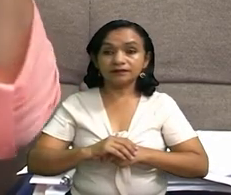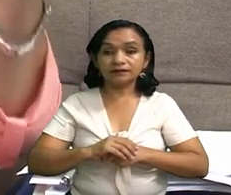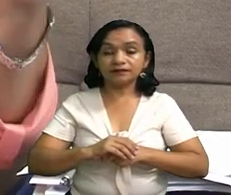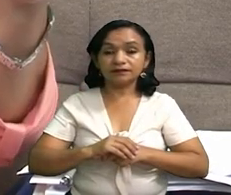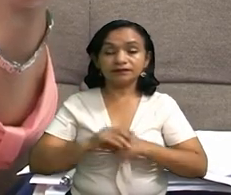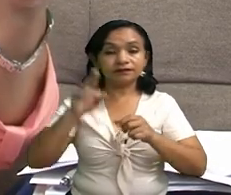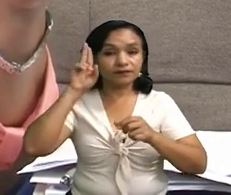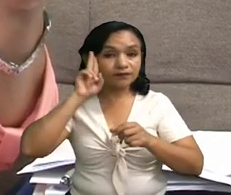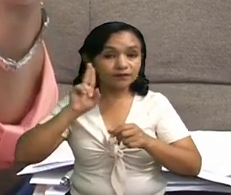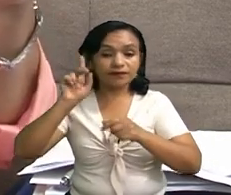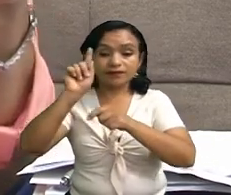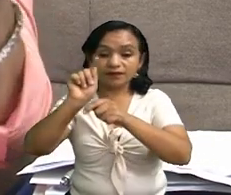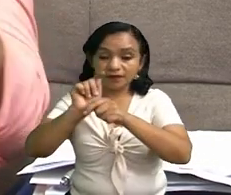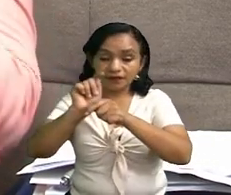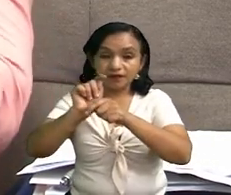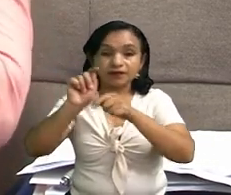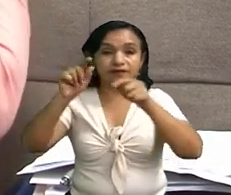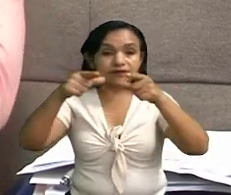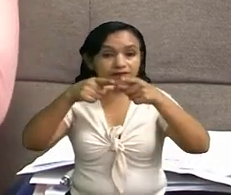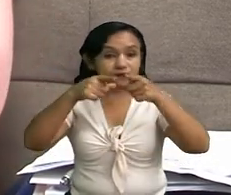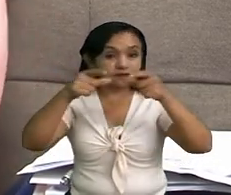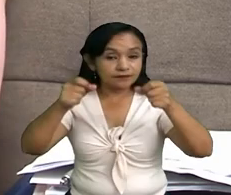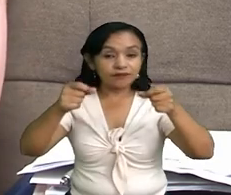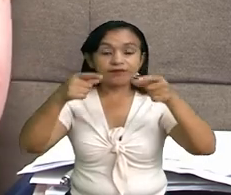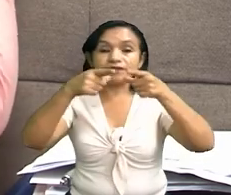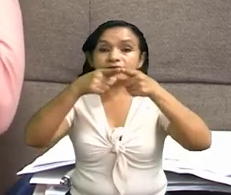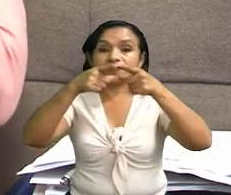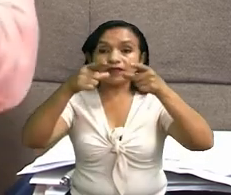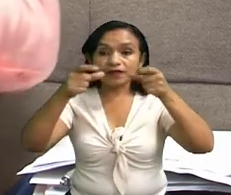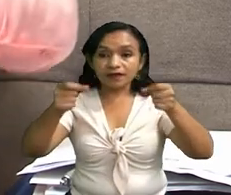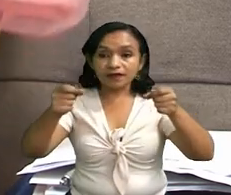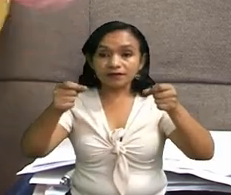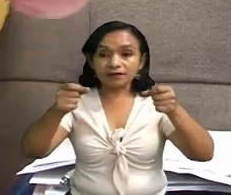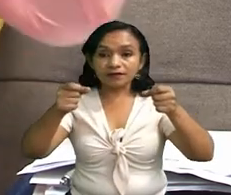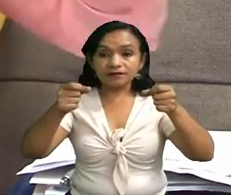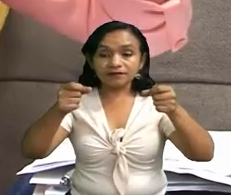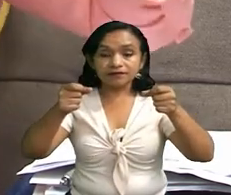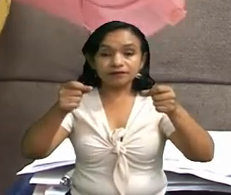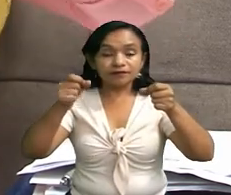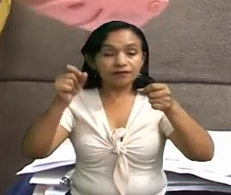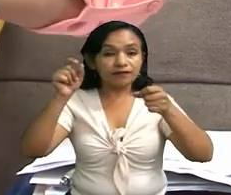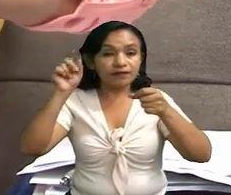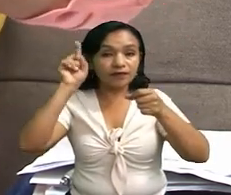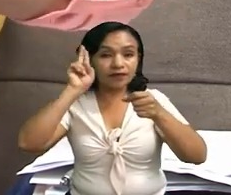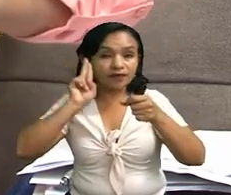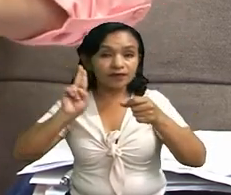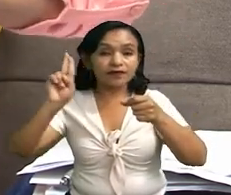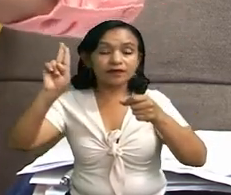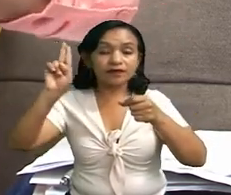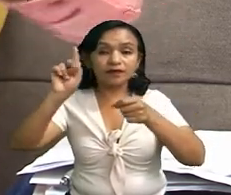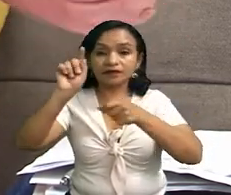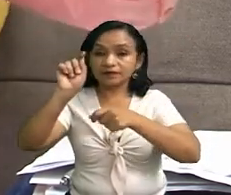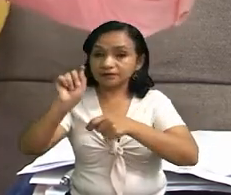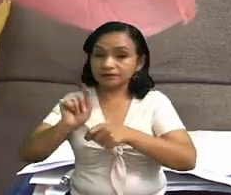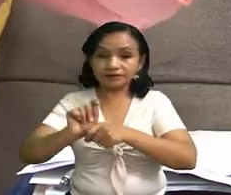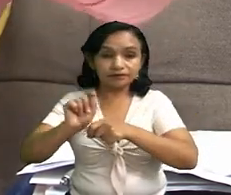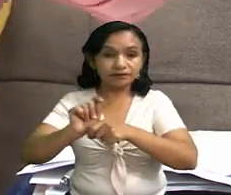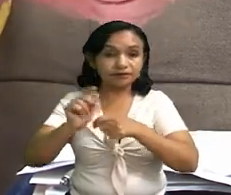somos UNAN Managua, el nombre dice Managua, pero somos UNAN que está